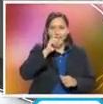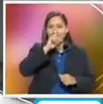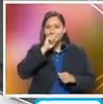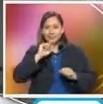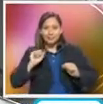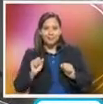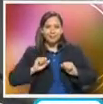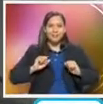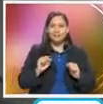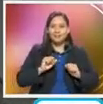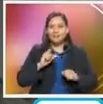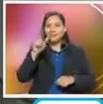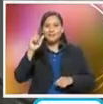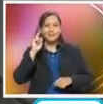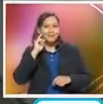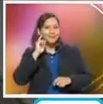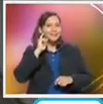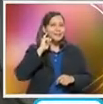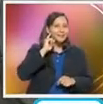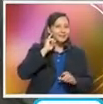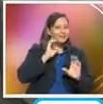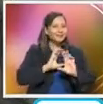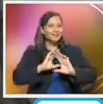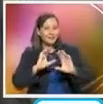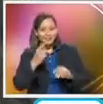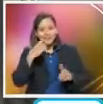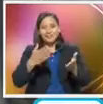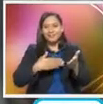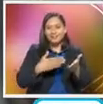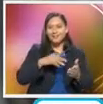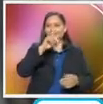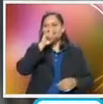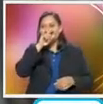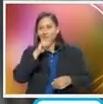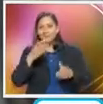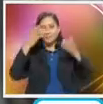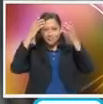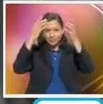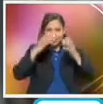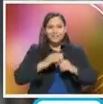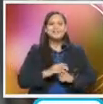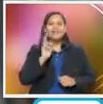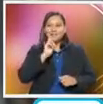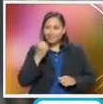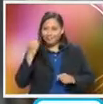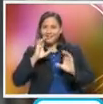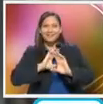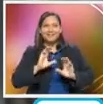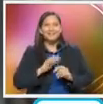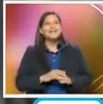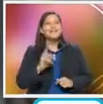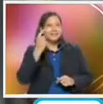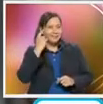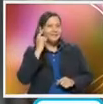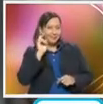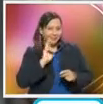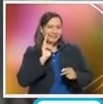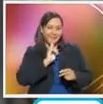Hoy. ¿Qué es eso? Es una canción muy ad hoc para cocinar este platillo, chef. ¿Ah, sí? A ver, cántala. Deja que